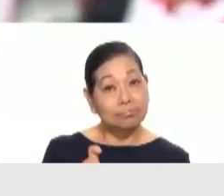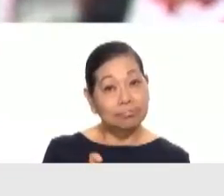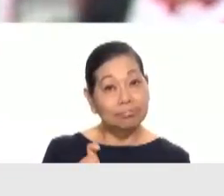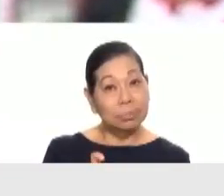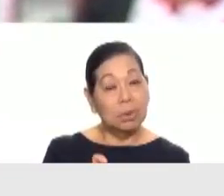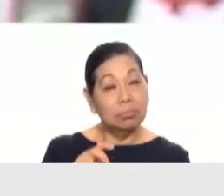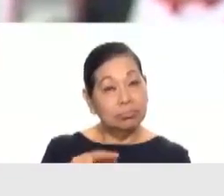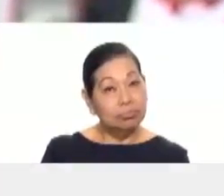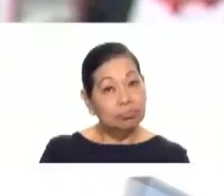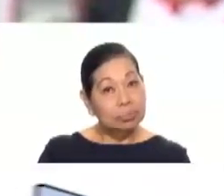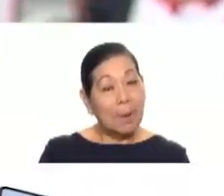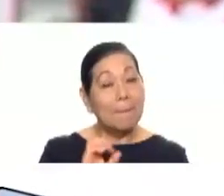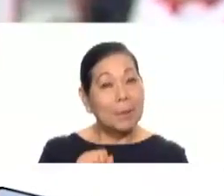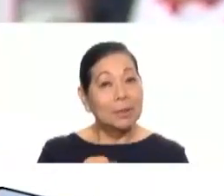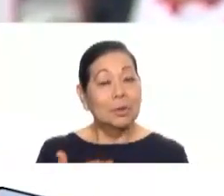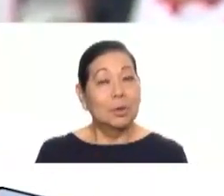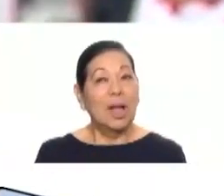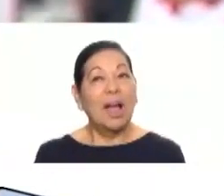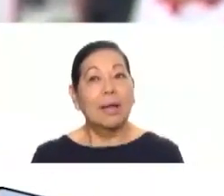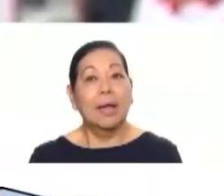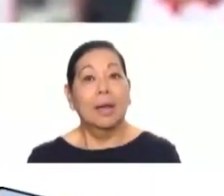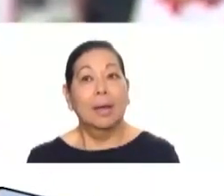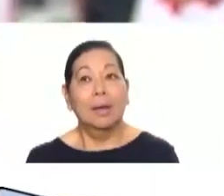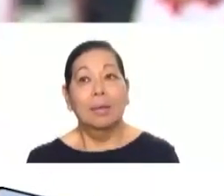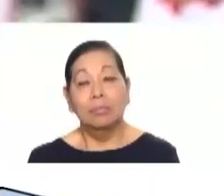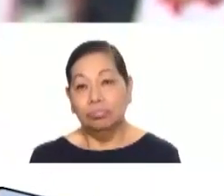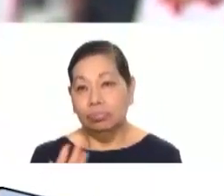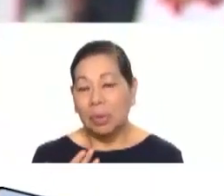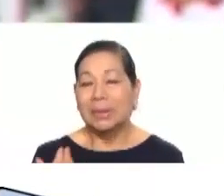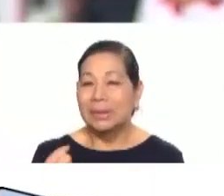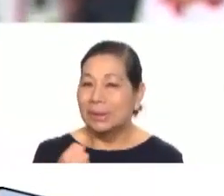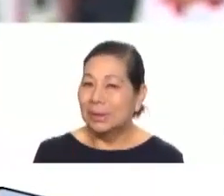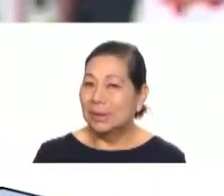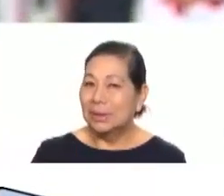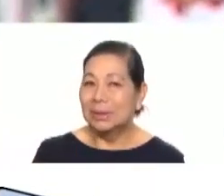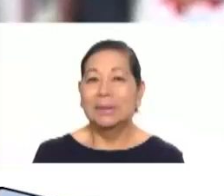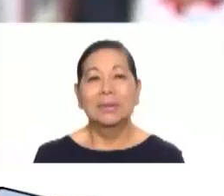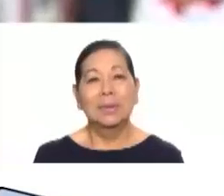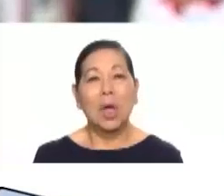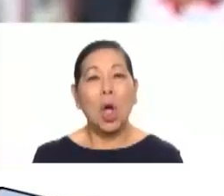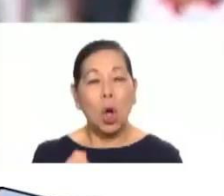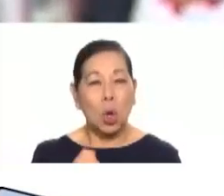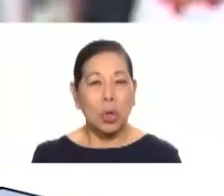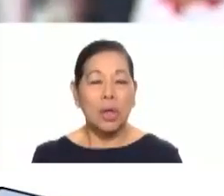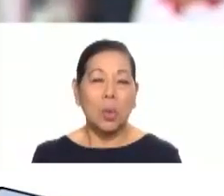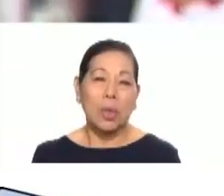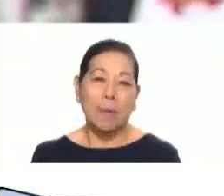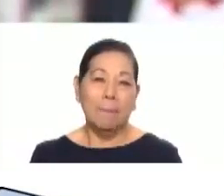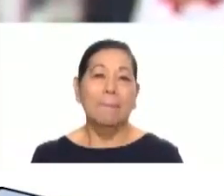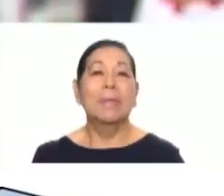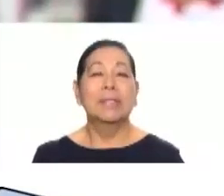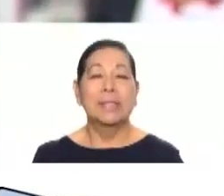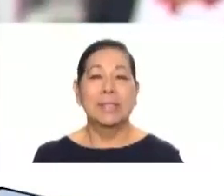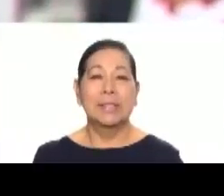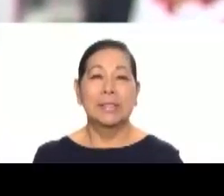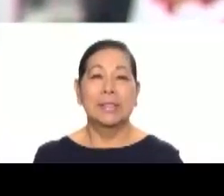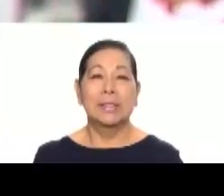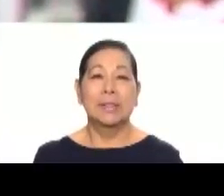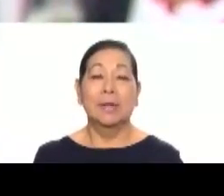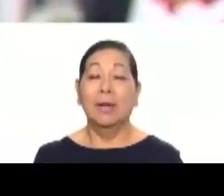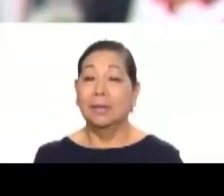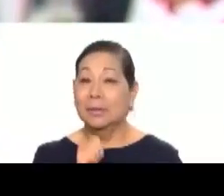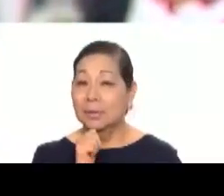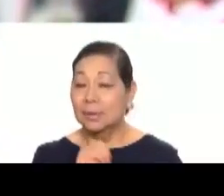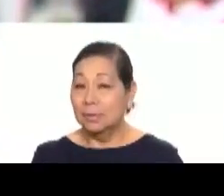de investigación para actuar sobre los ilícitos que nos vienen golpeando en contra de la seguridad ciudadana. Ministro, sin embargo, no se está agilizando todavía